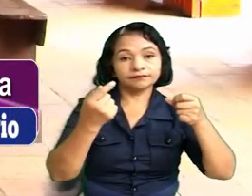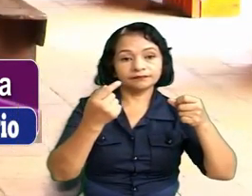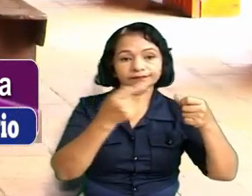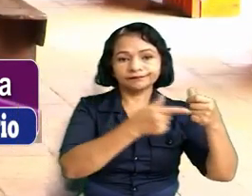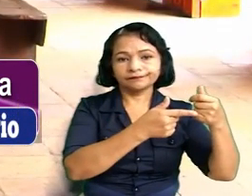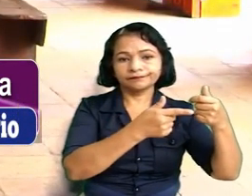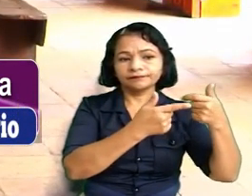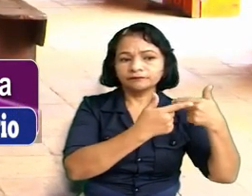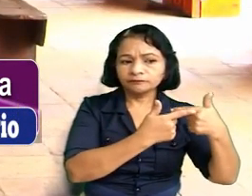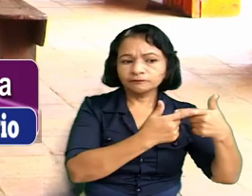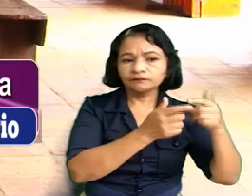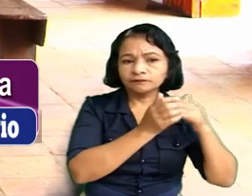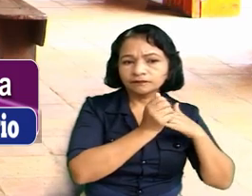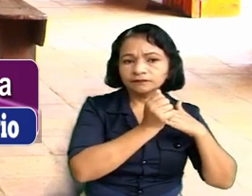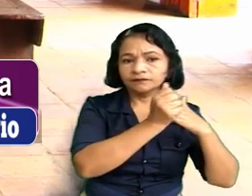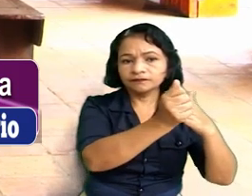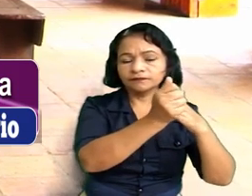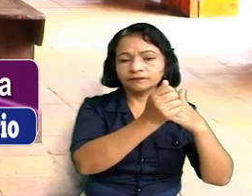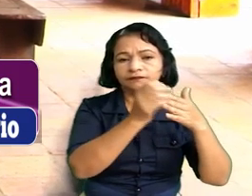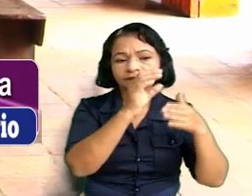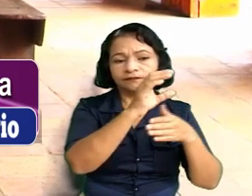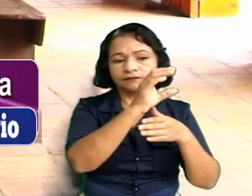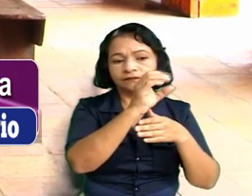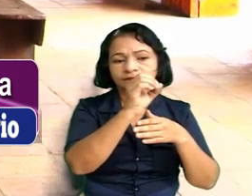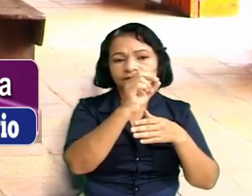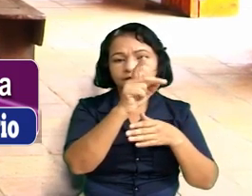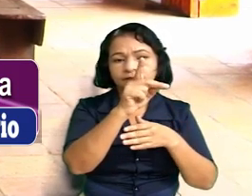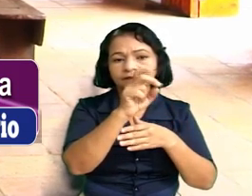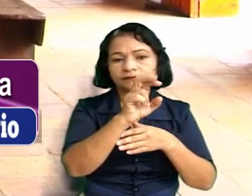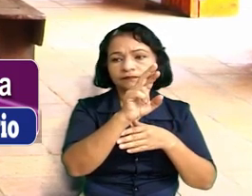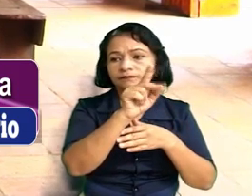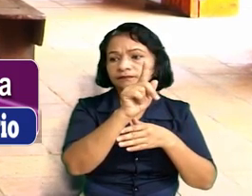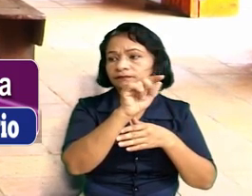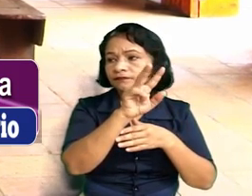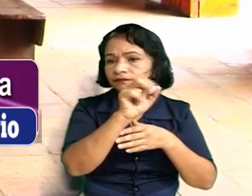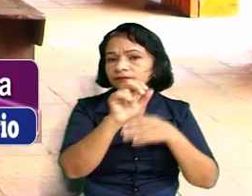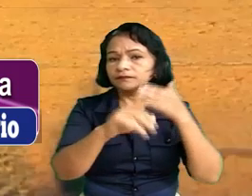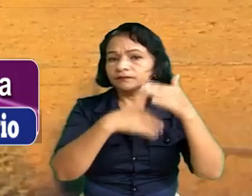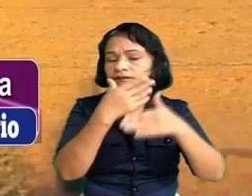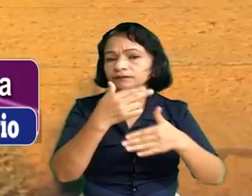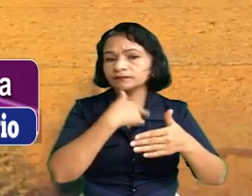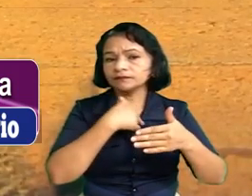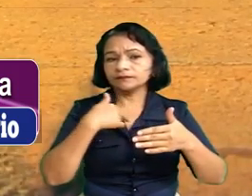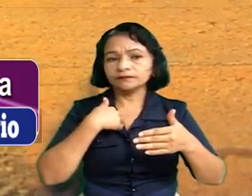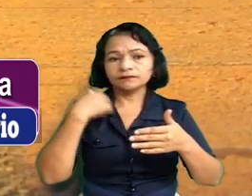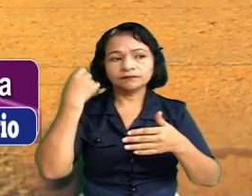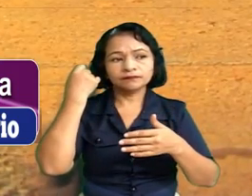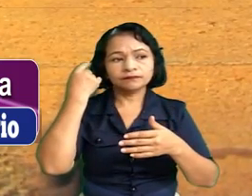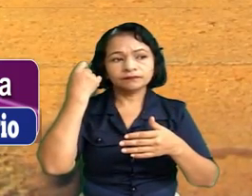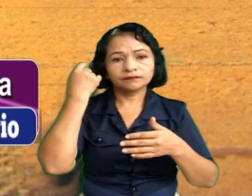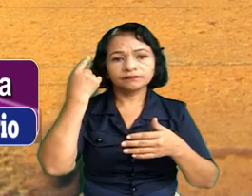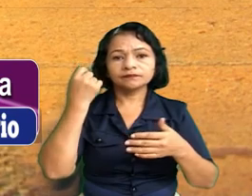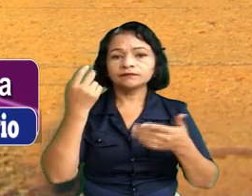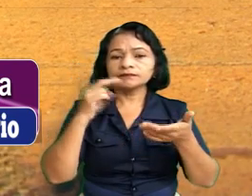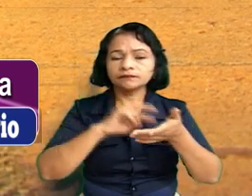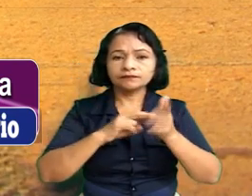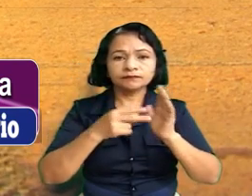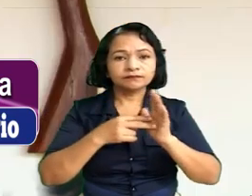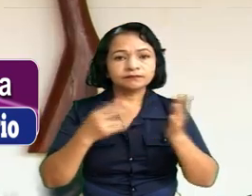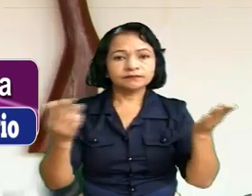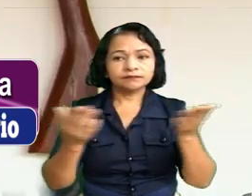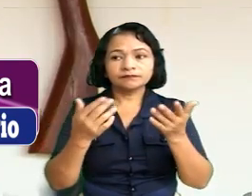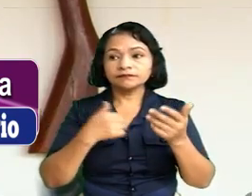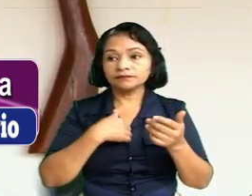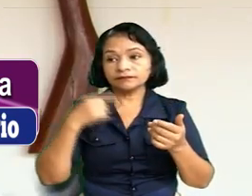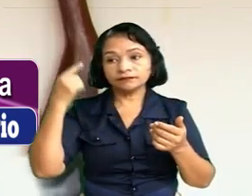las cooperativas, que pues ya sabemos lo que ocurrió después del asesinato del general. Entender esa transición, ¿qué significa? Yo